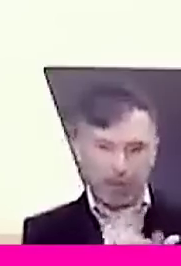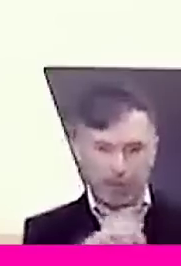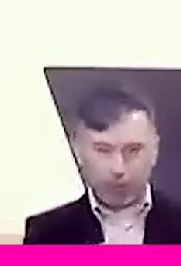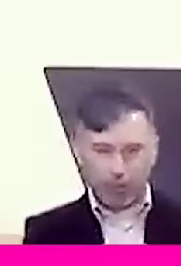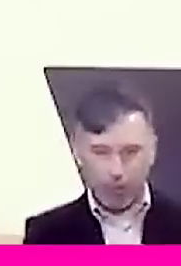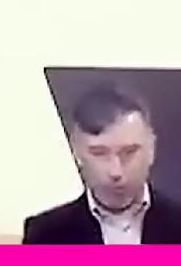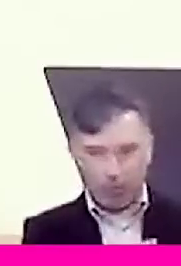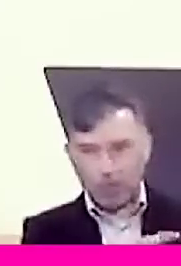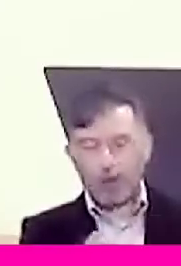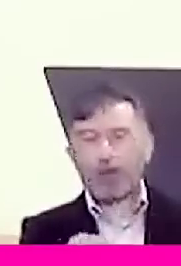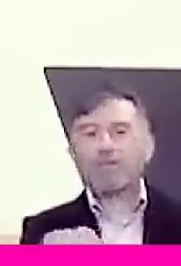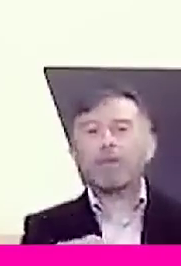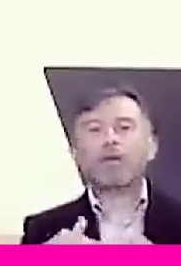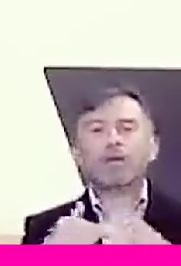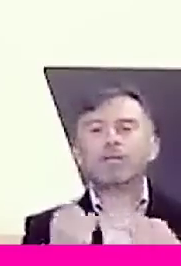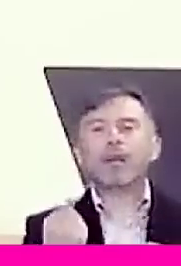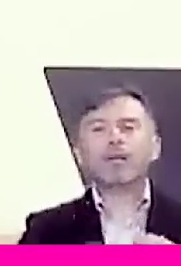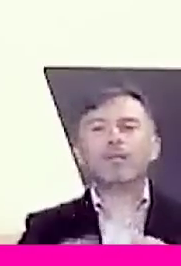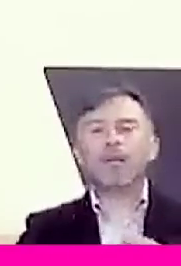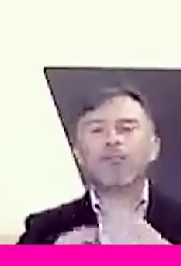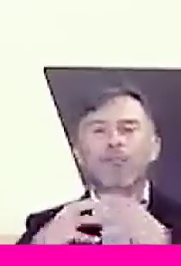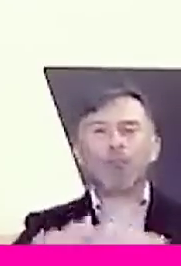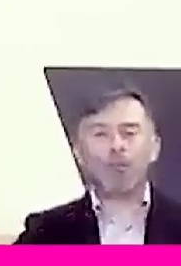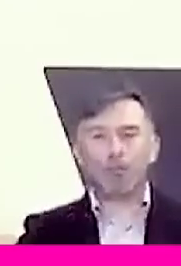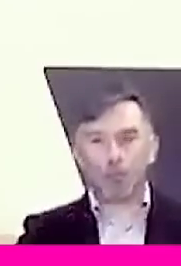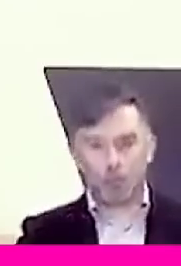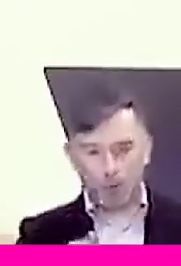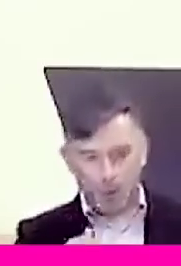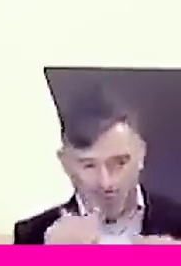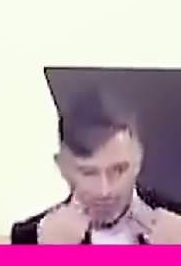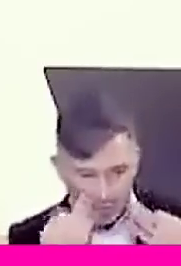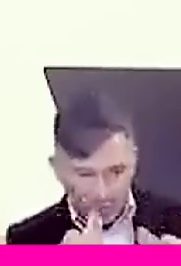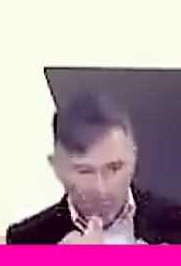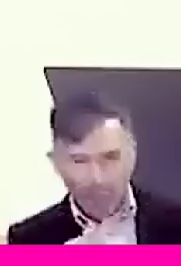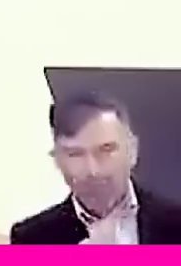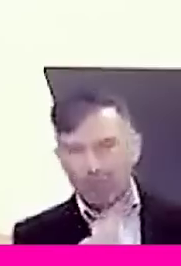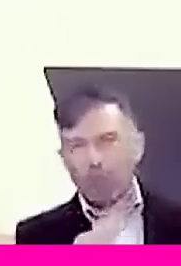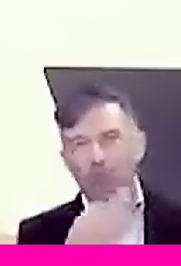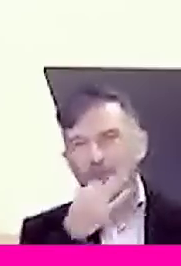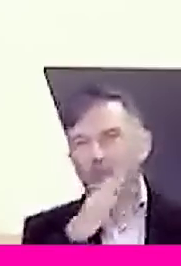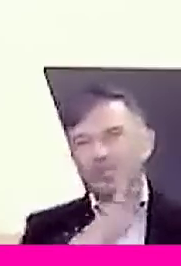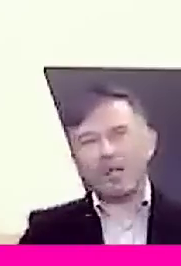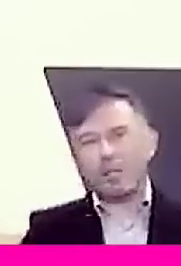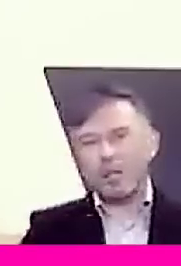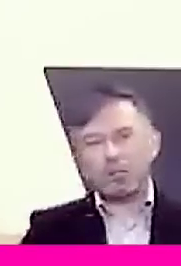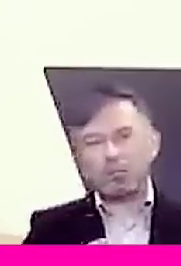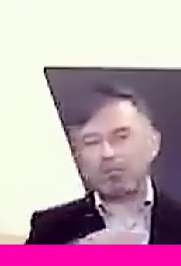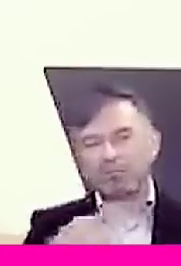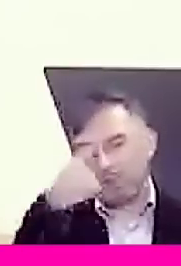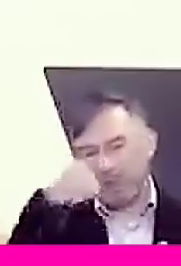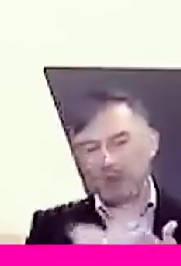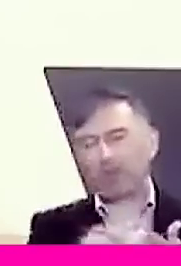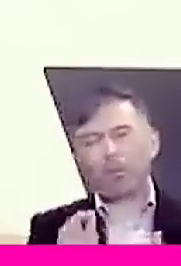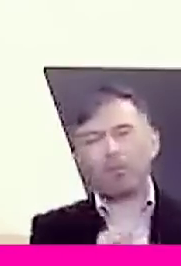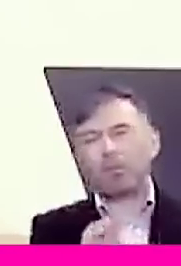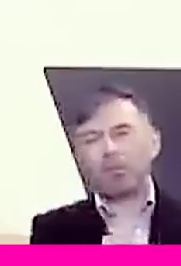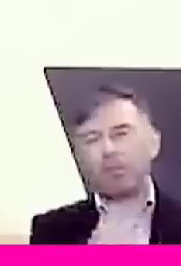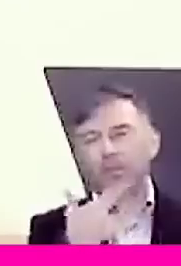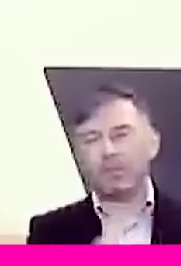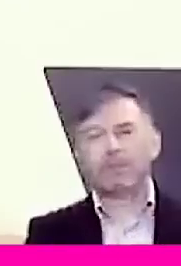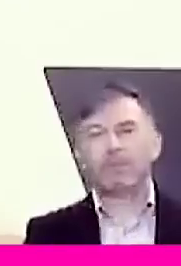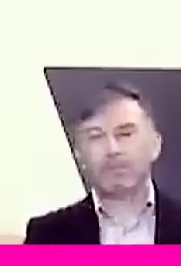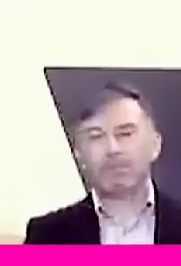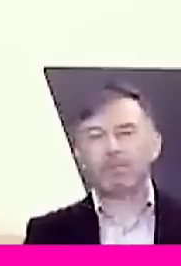desmantelamiento de nuestra democracia pero ante la evidencia me parece que es un llamado infructuoso en el INE en